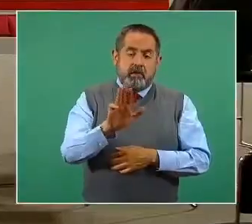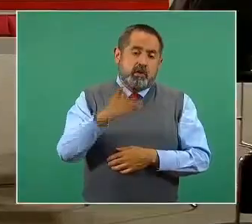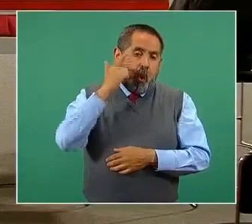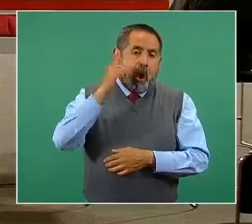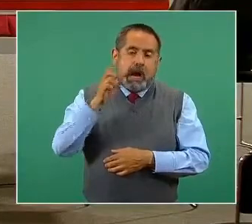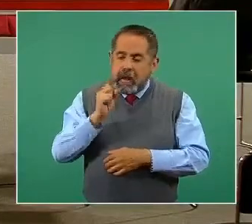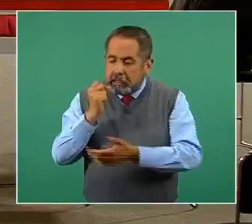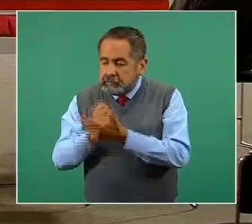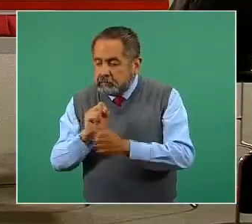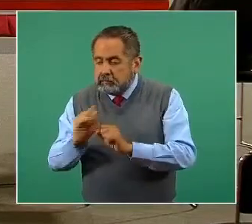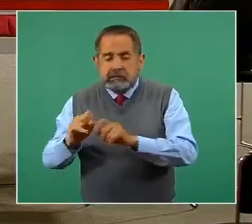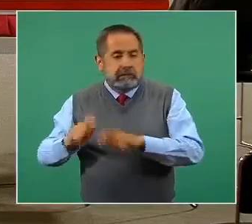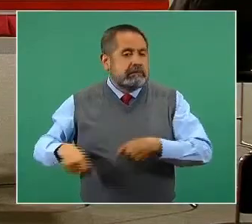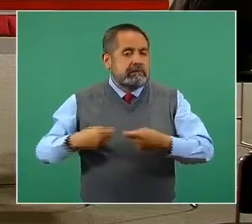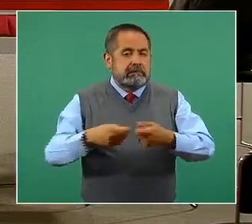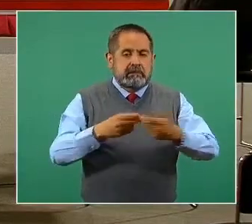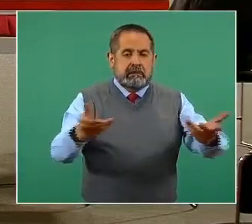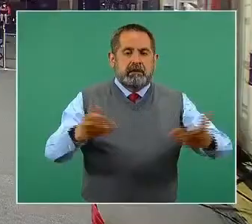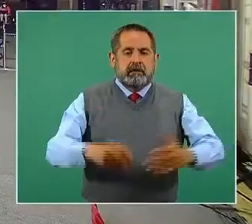segundo.